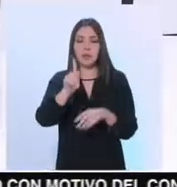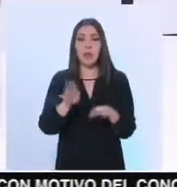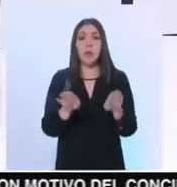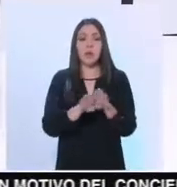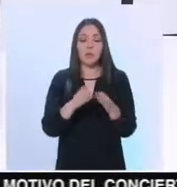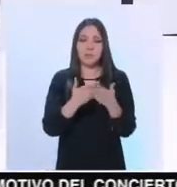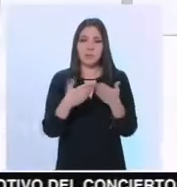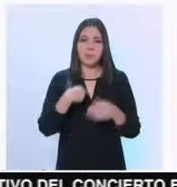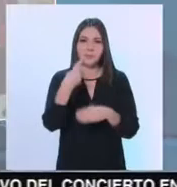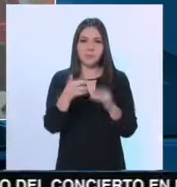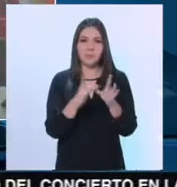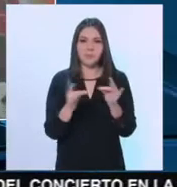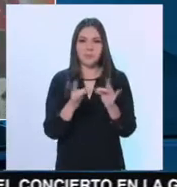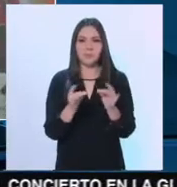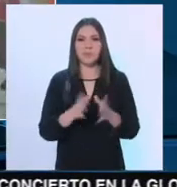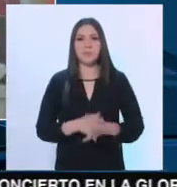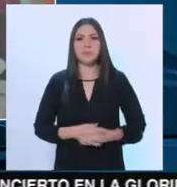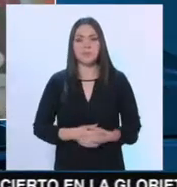se lo decimos.